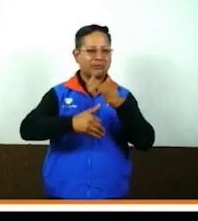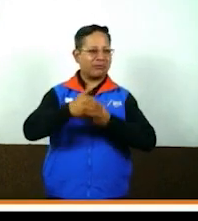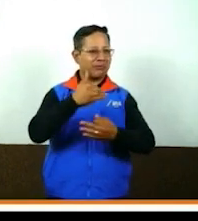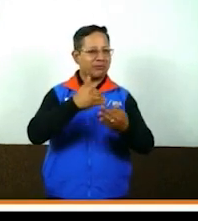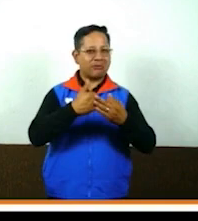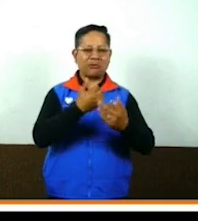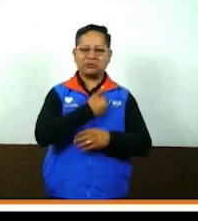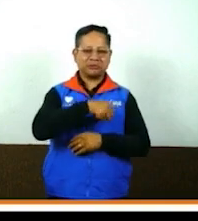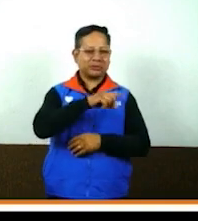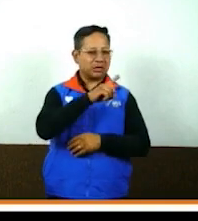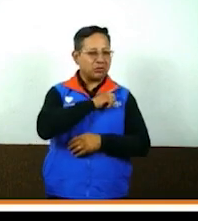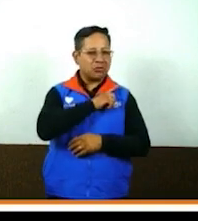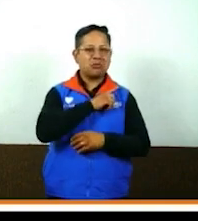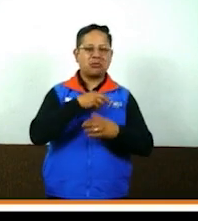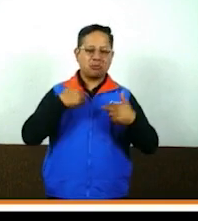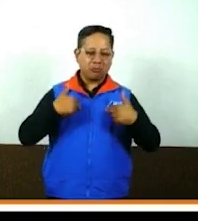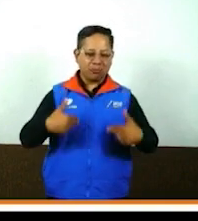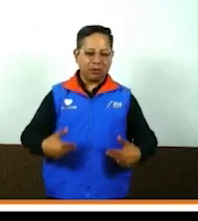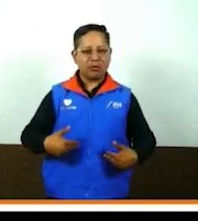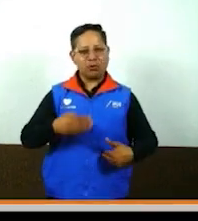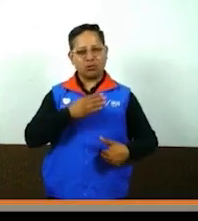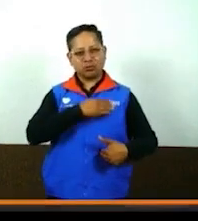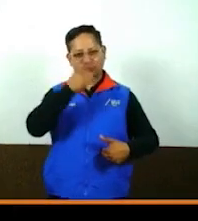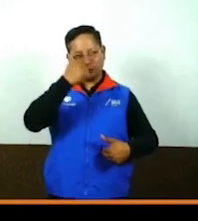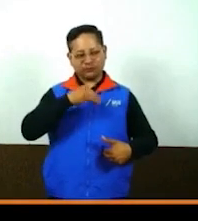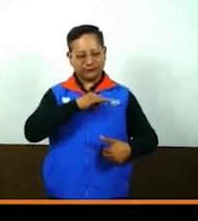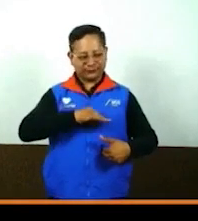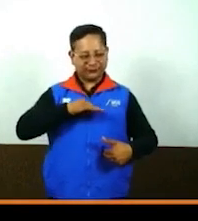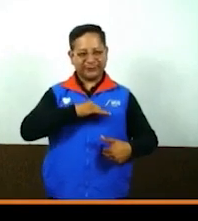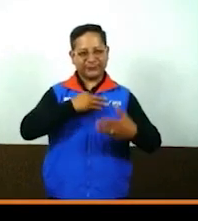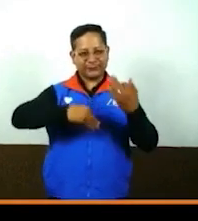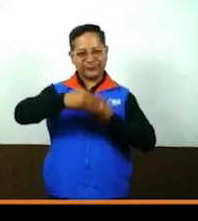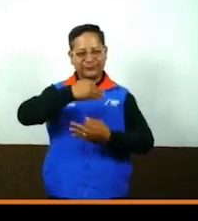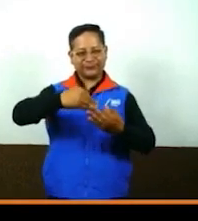de la humanidad y de México. Gracias y buenas noches. Felicidades a todos.